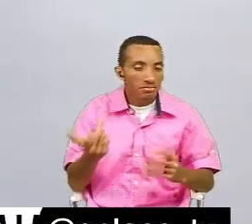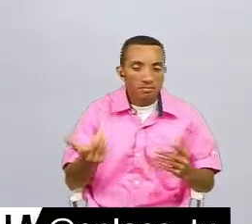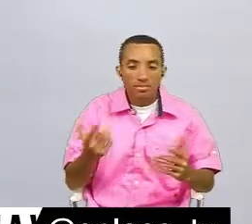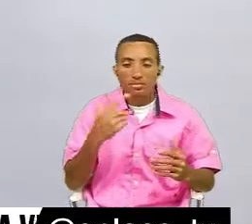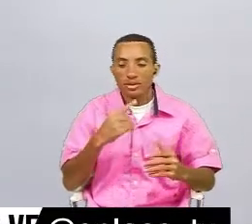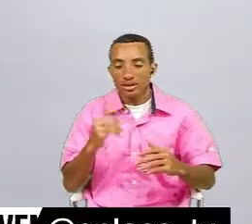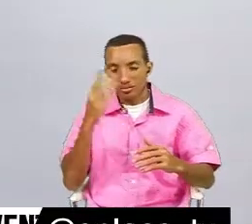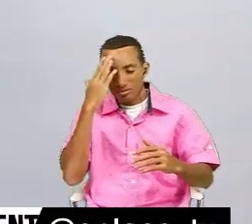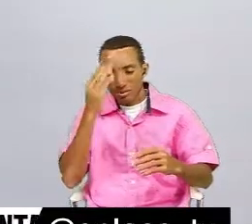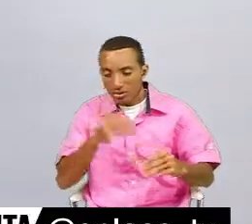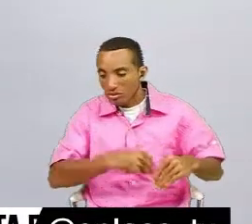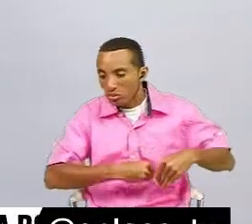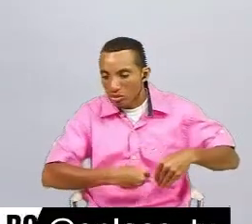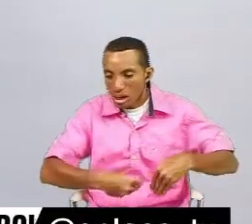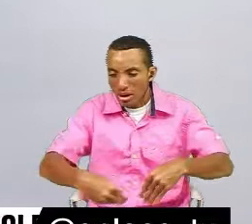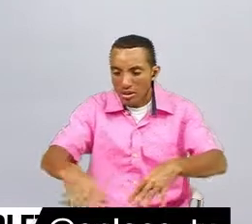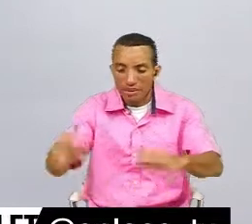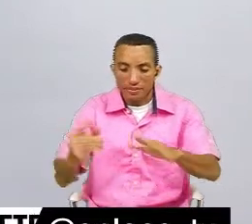el sector